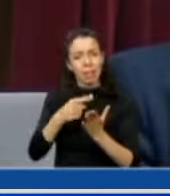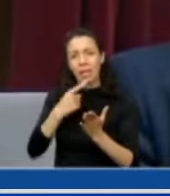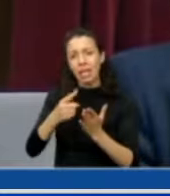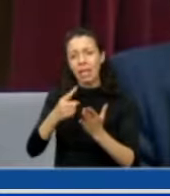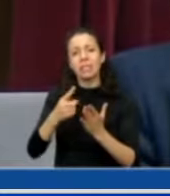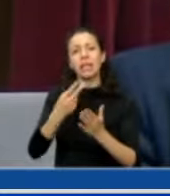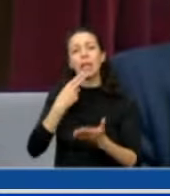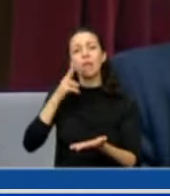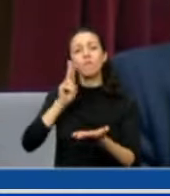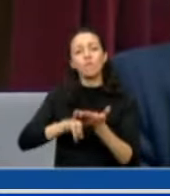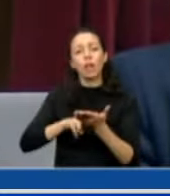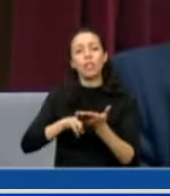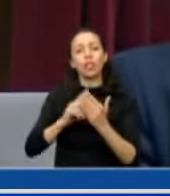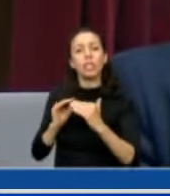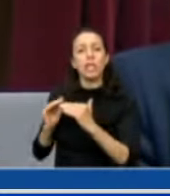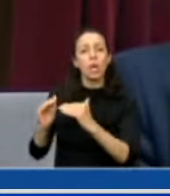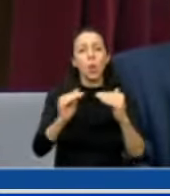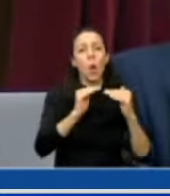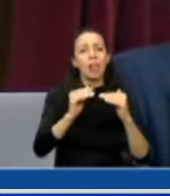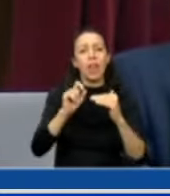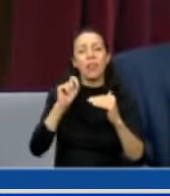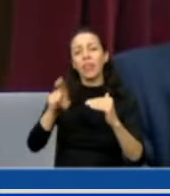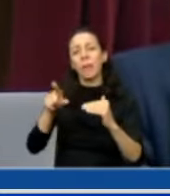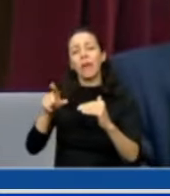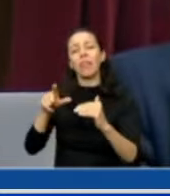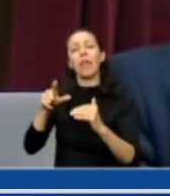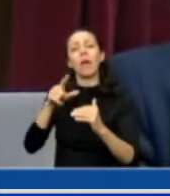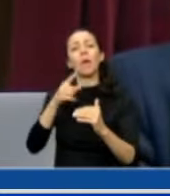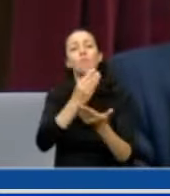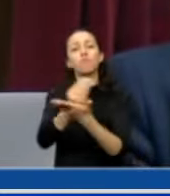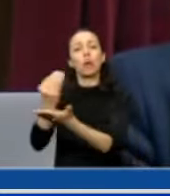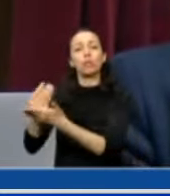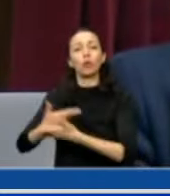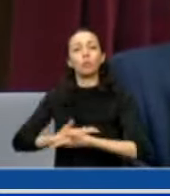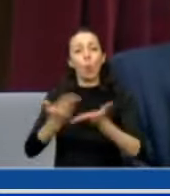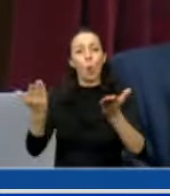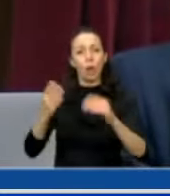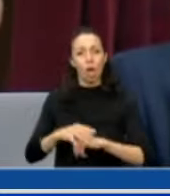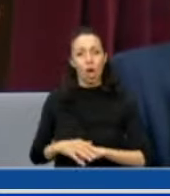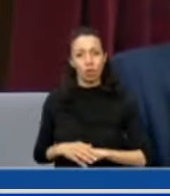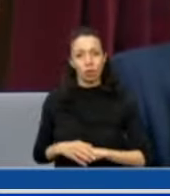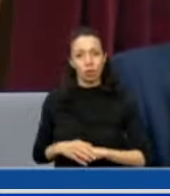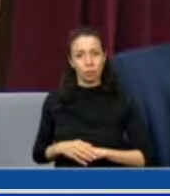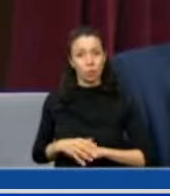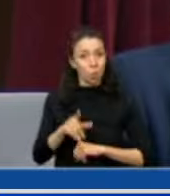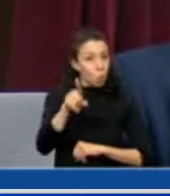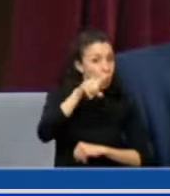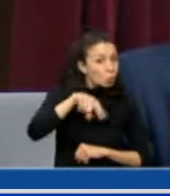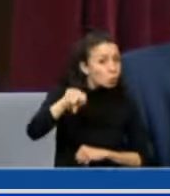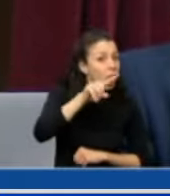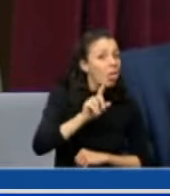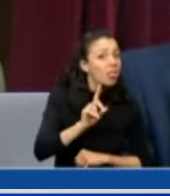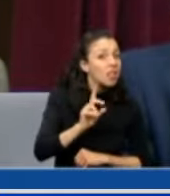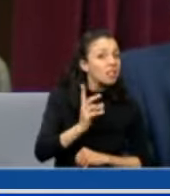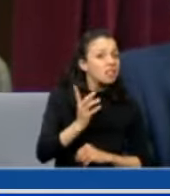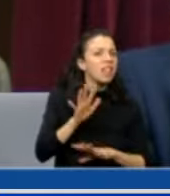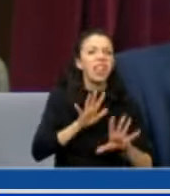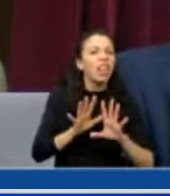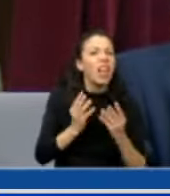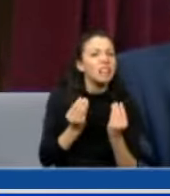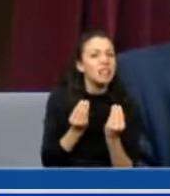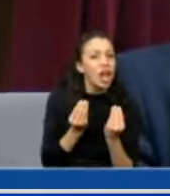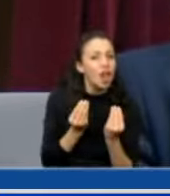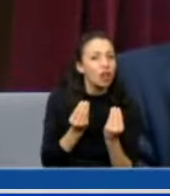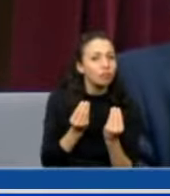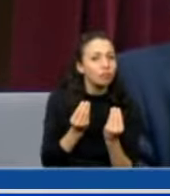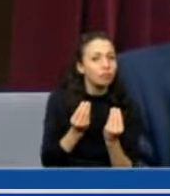Presenté hace 3 o 4 meses o 5 por ahí un proyecto relacionado a la lucha contra el narcotráfico, contra las mafias. Presenté